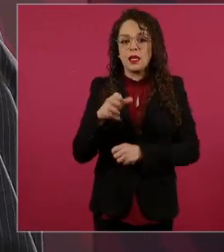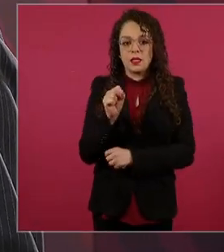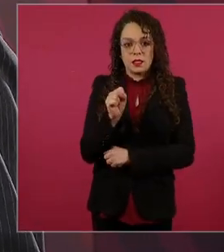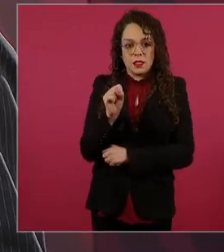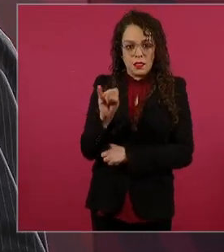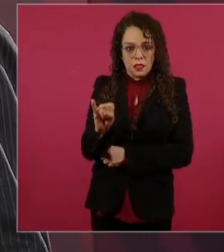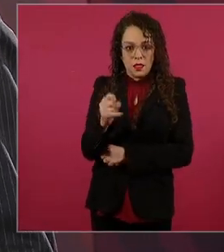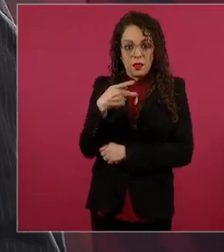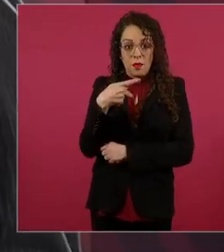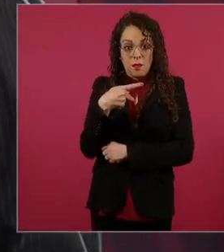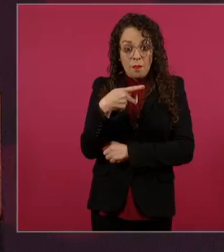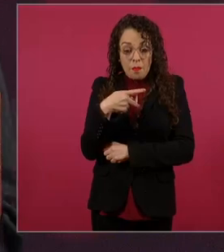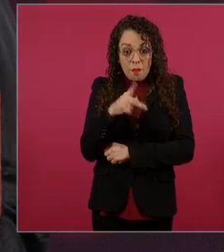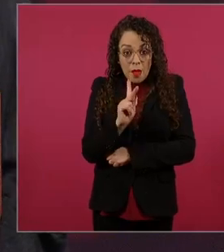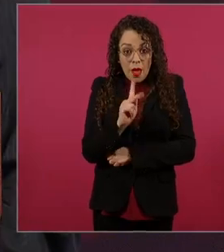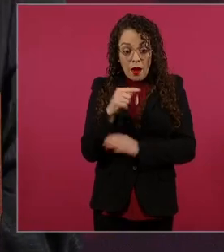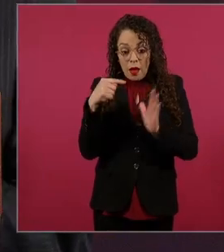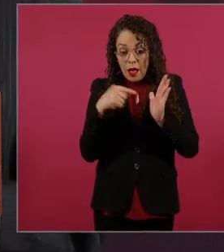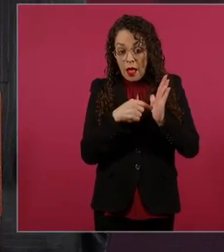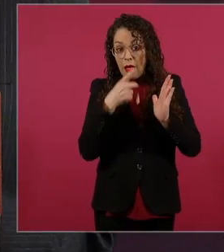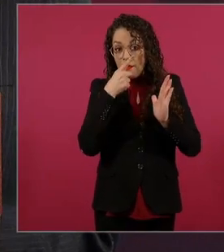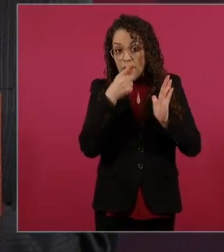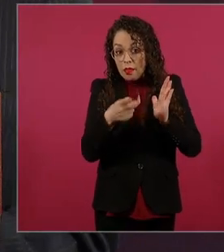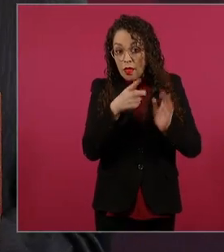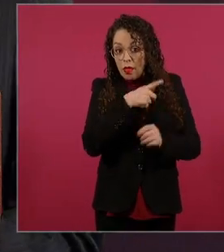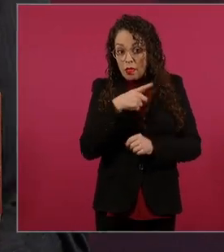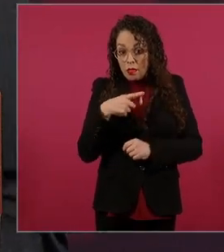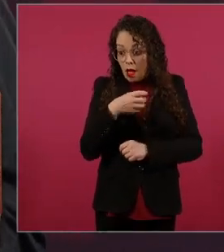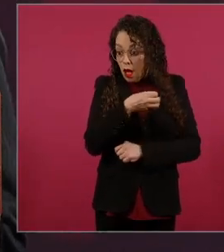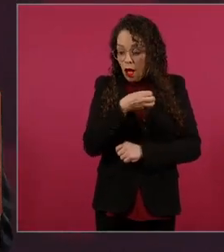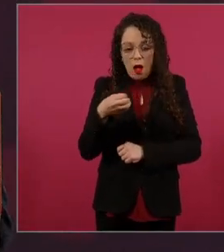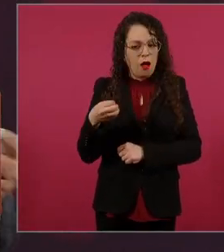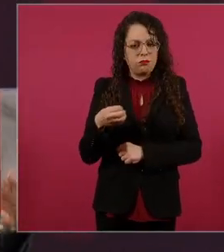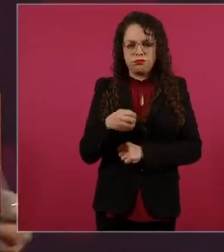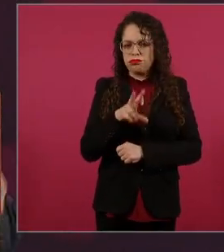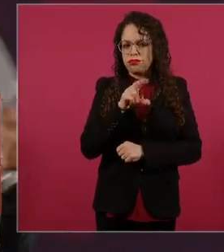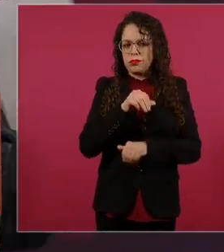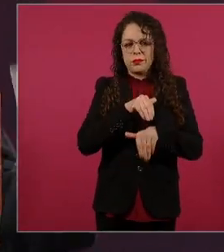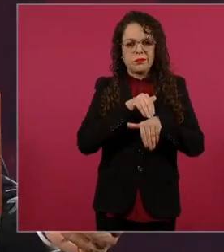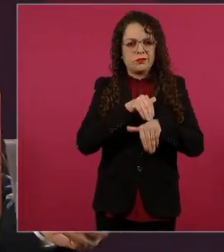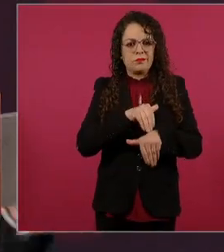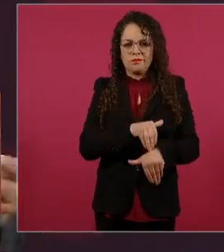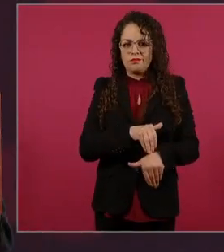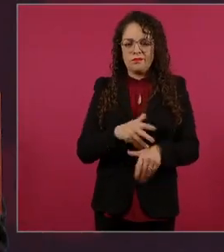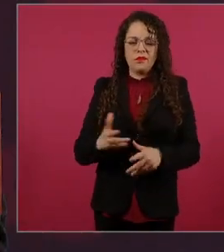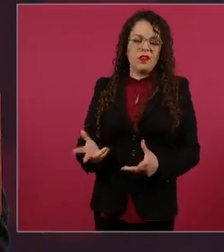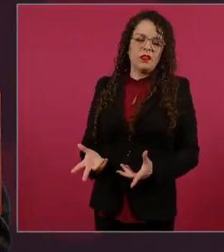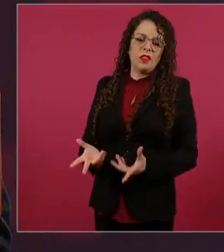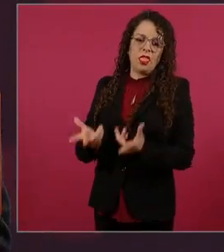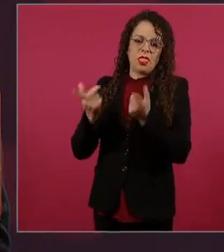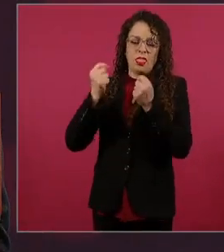donde aparecen cosas sobre lo que realmente era